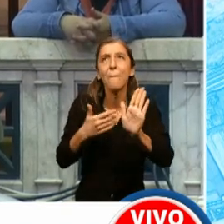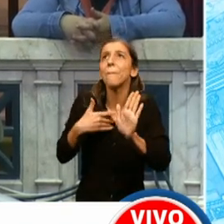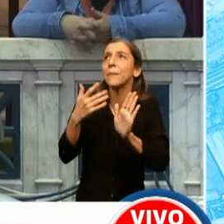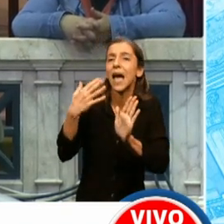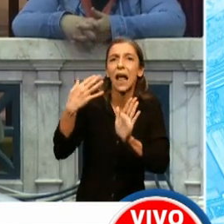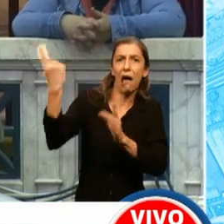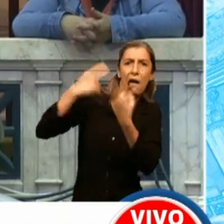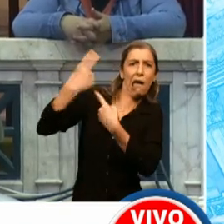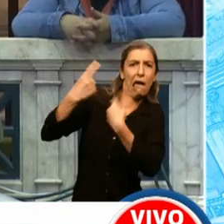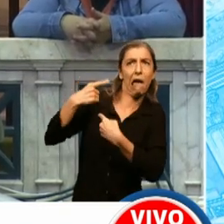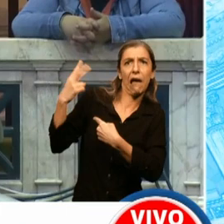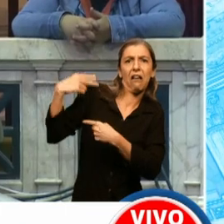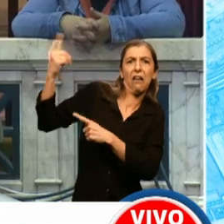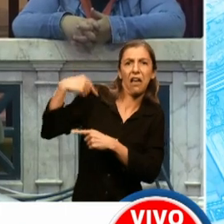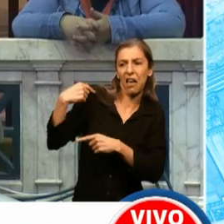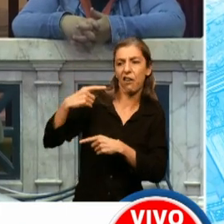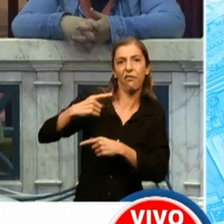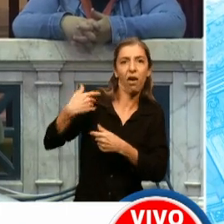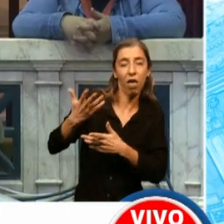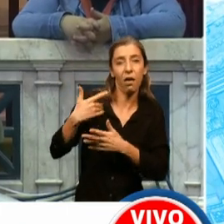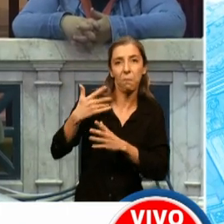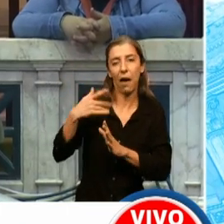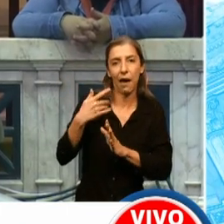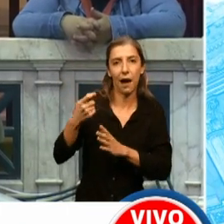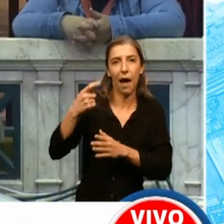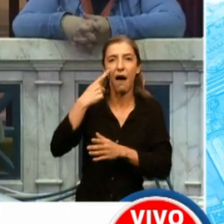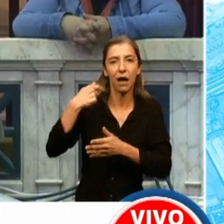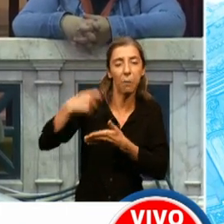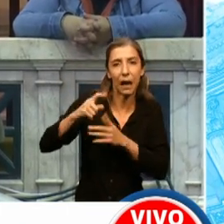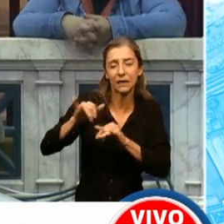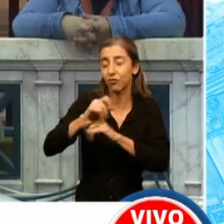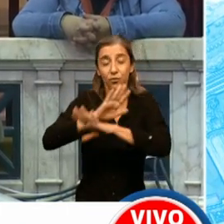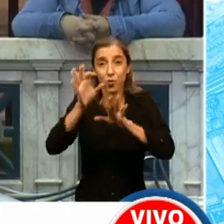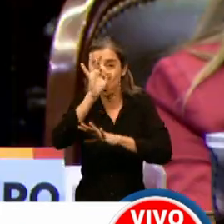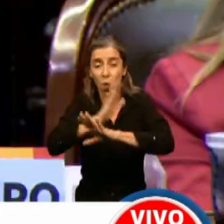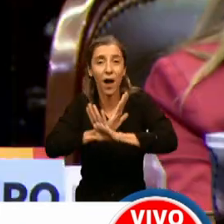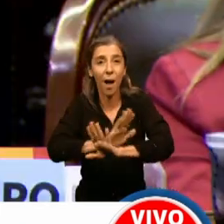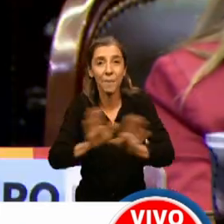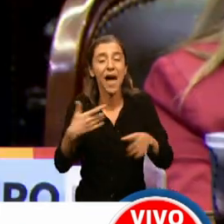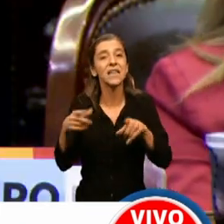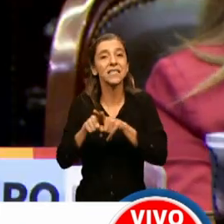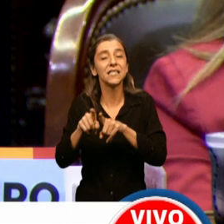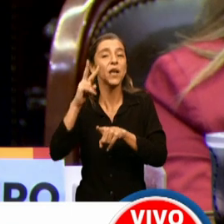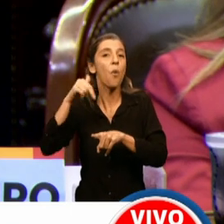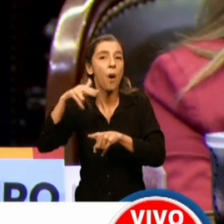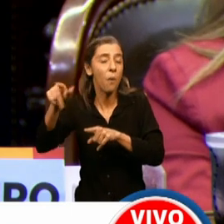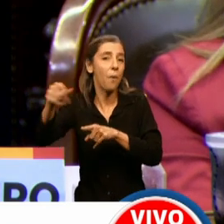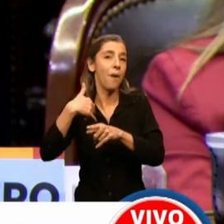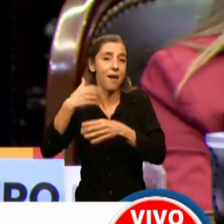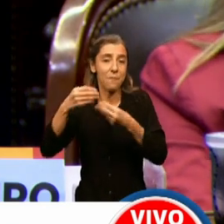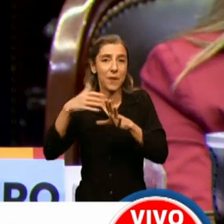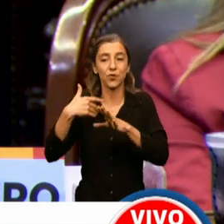a ningún patrón que el abarth de por cobrar a fin de mes oa la compañera iban a que empezó a trabajar ahora en el hospital o